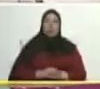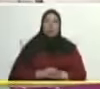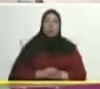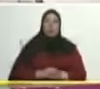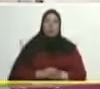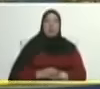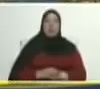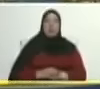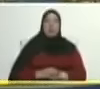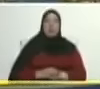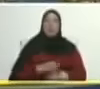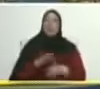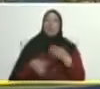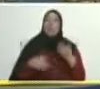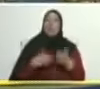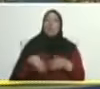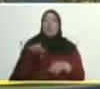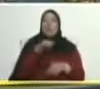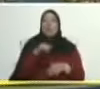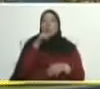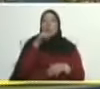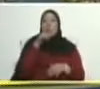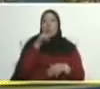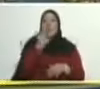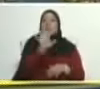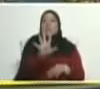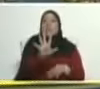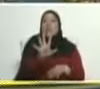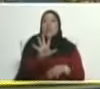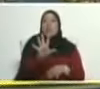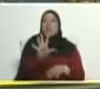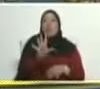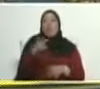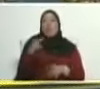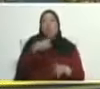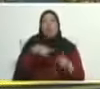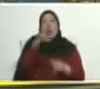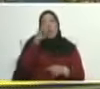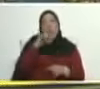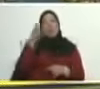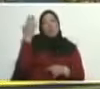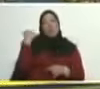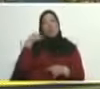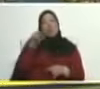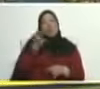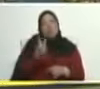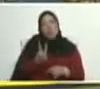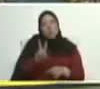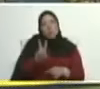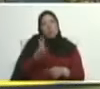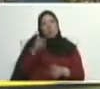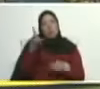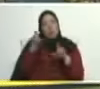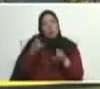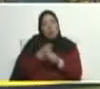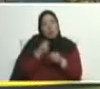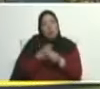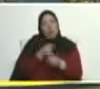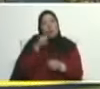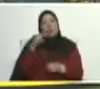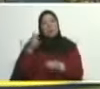Descubrimos una conspiración. 5 conspiraciones el año pasado. 2 de ellas para tratar de